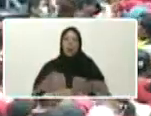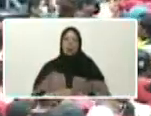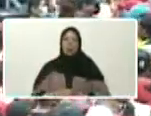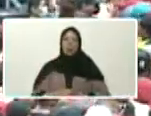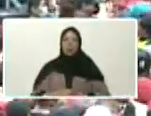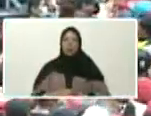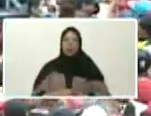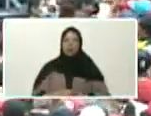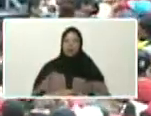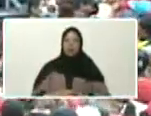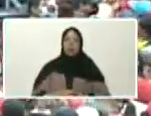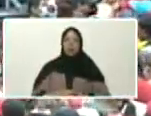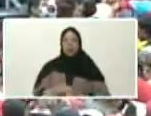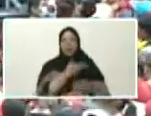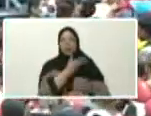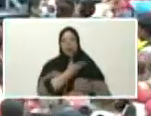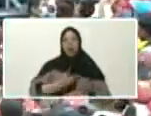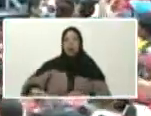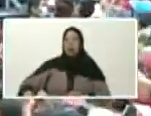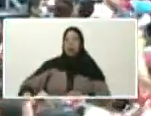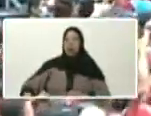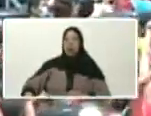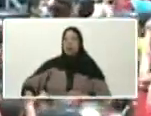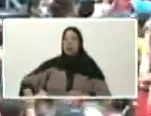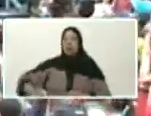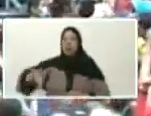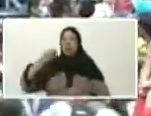Buenas tardes, presidente. ¡Que viva La Guaira!